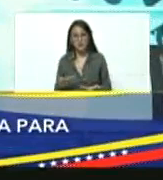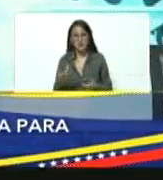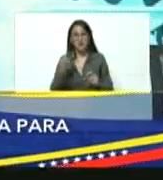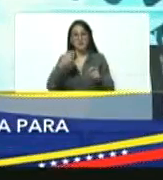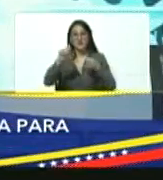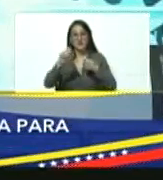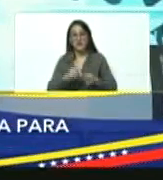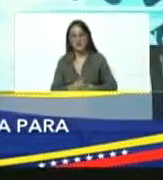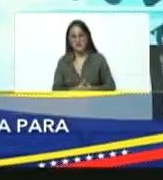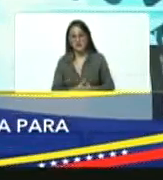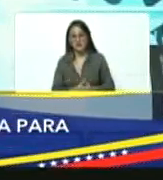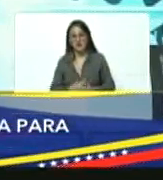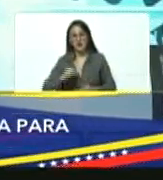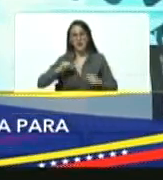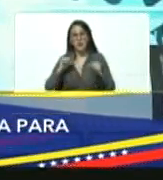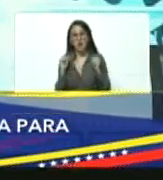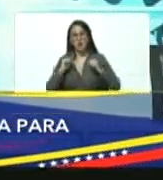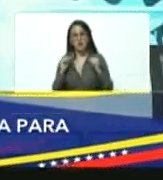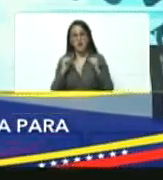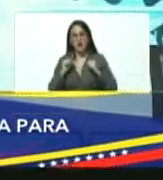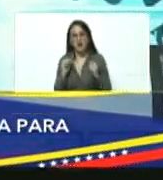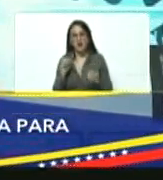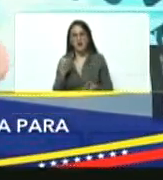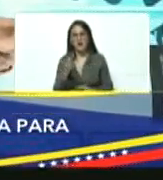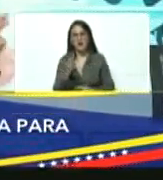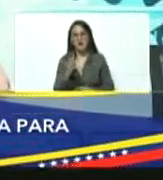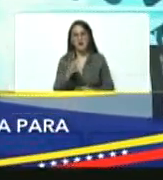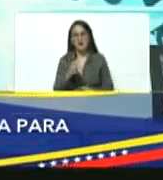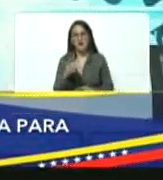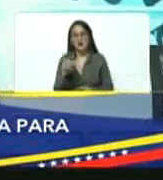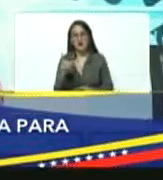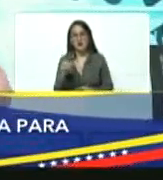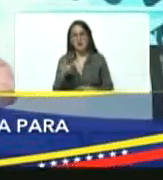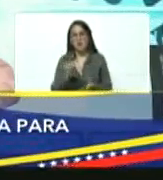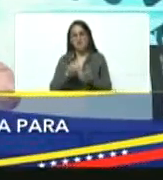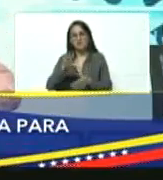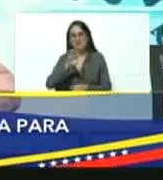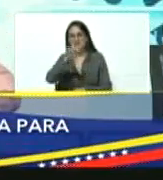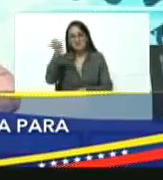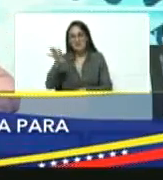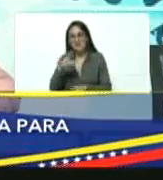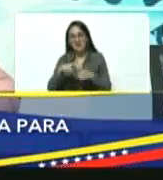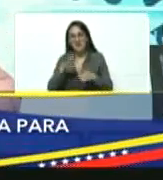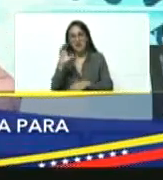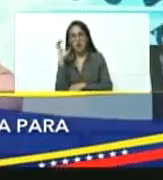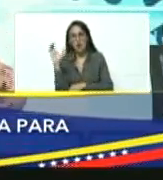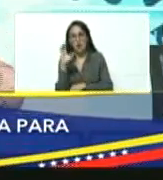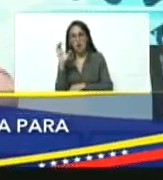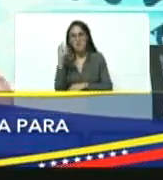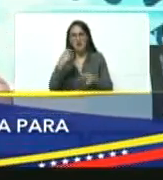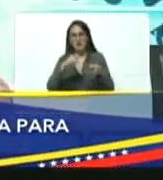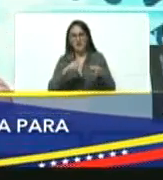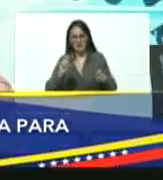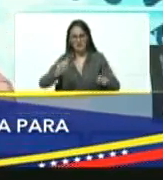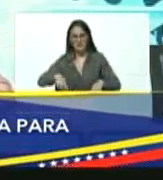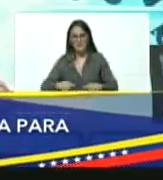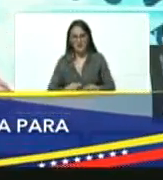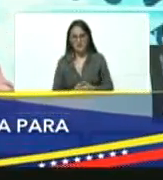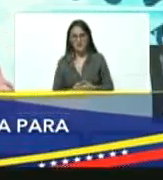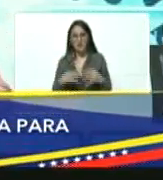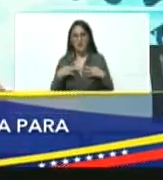vende en Bogotá, en Cali, en Medellín, en Cúcuta, ¿o no? Esos zapatos,